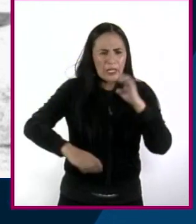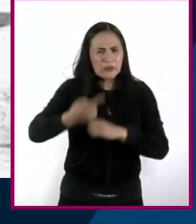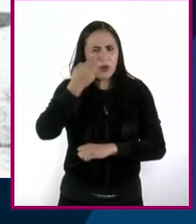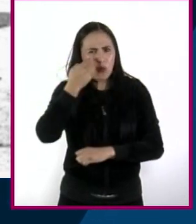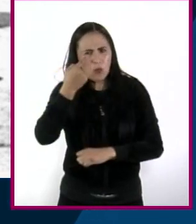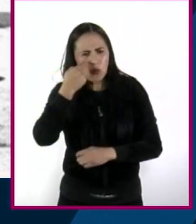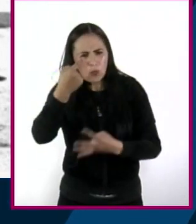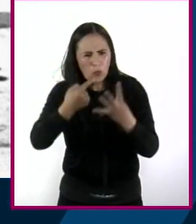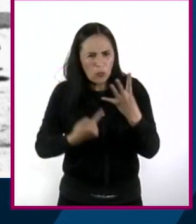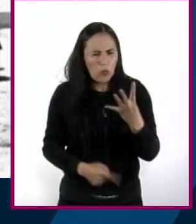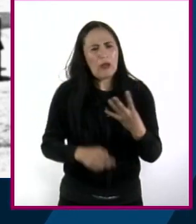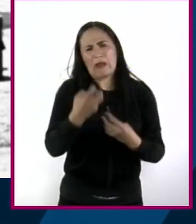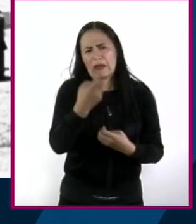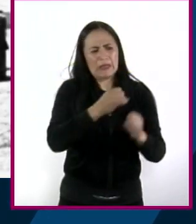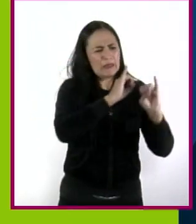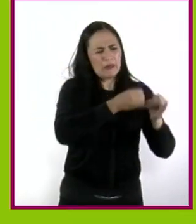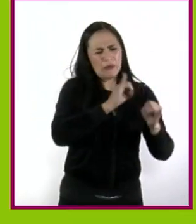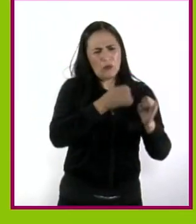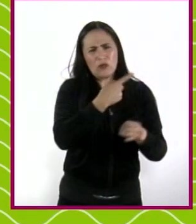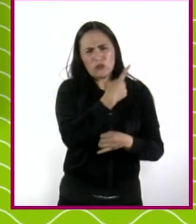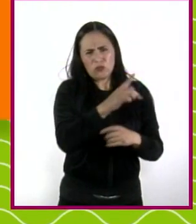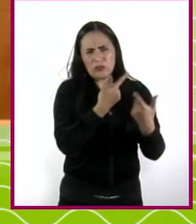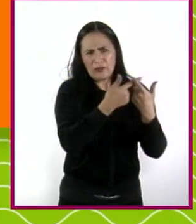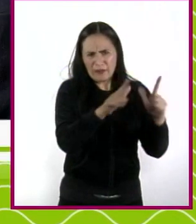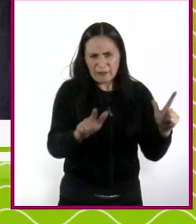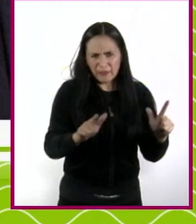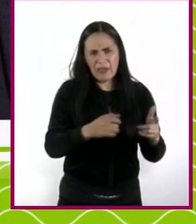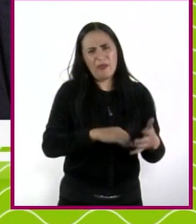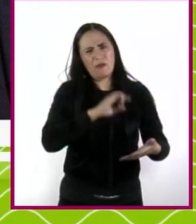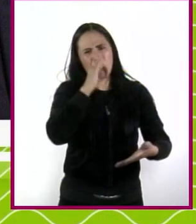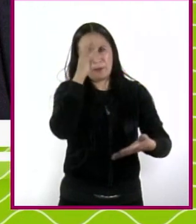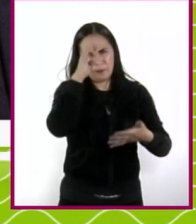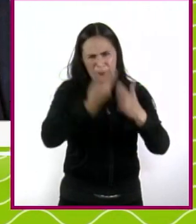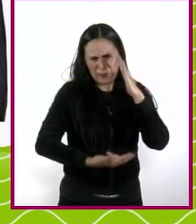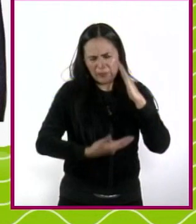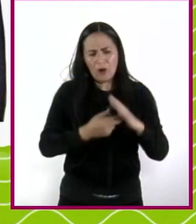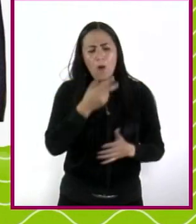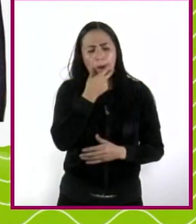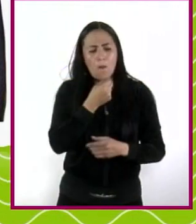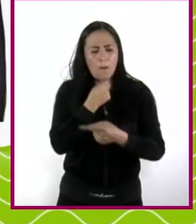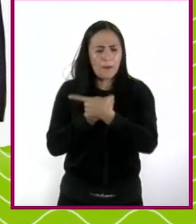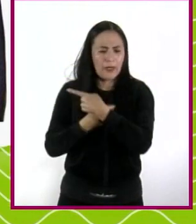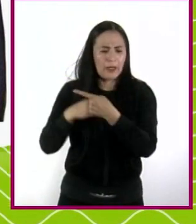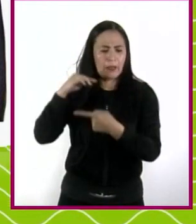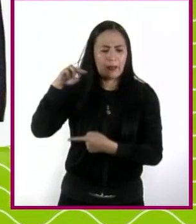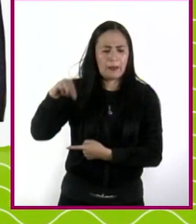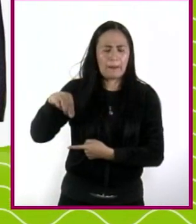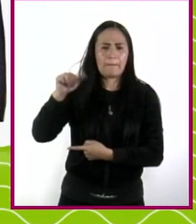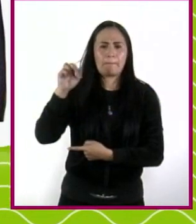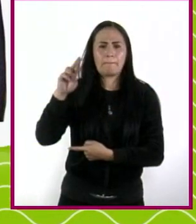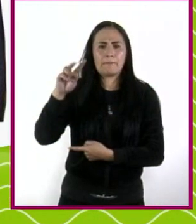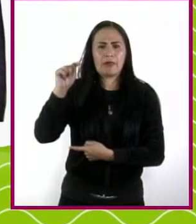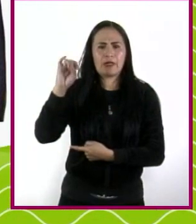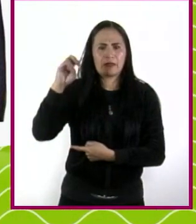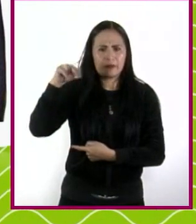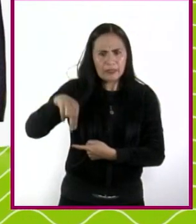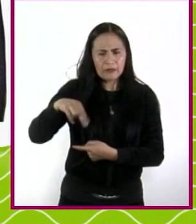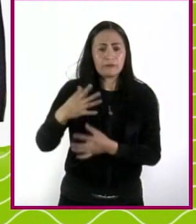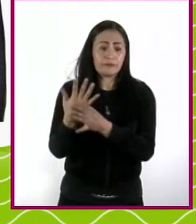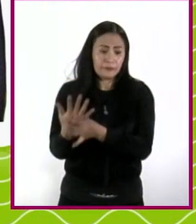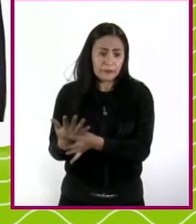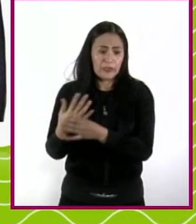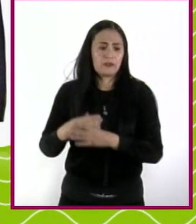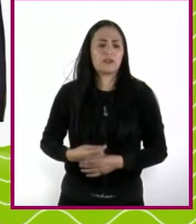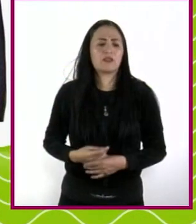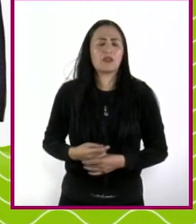las libertades individuales. El investigador Martin Krause señala al respecto que los problemas